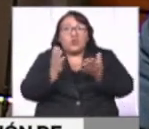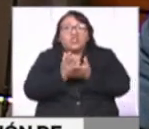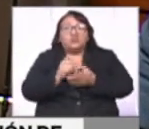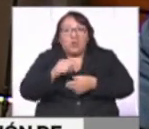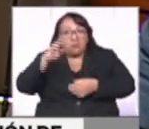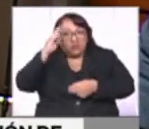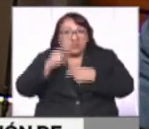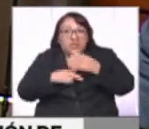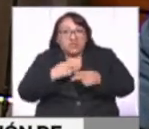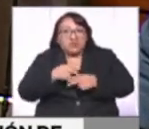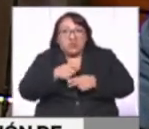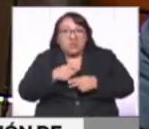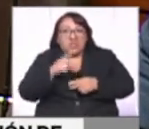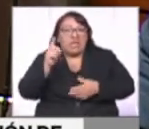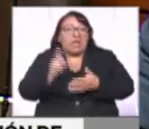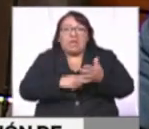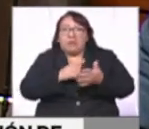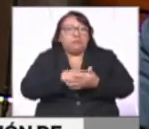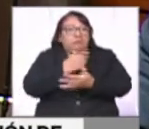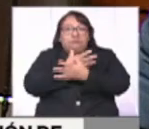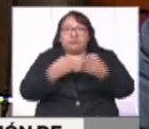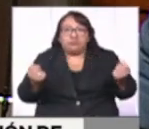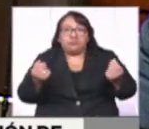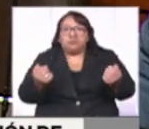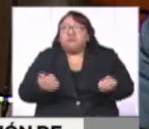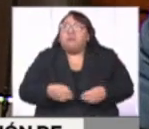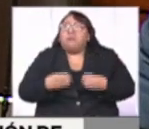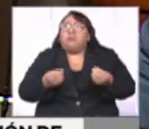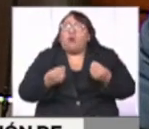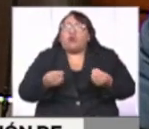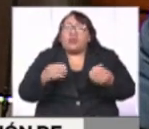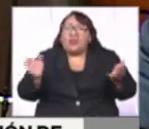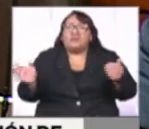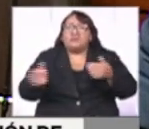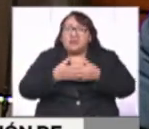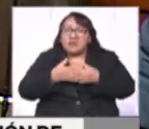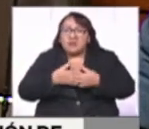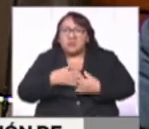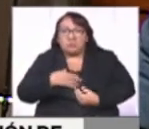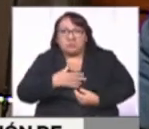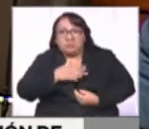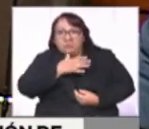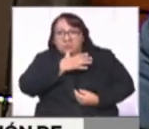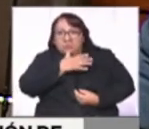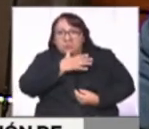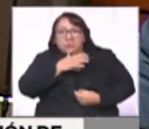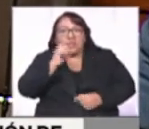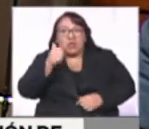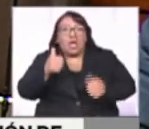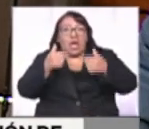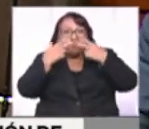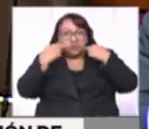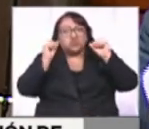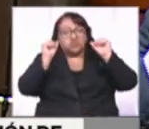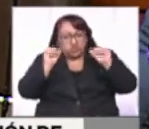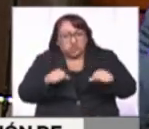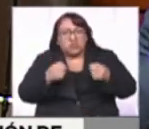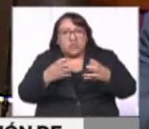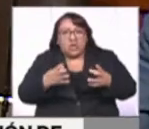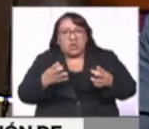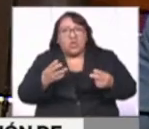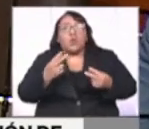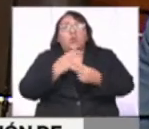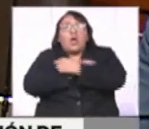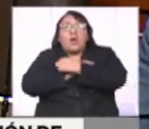de Policía Nacional y desaparecieron, no sé bajo qué criterio. Yo creo que también, y Amazonas merece, en Huancavelica, yo